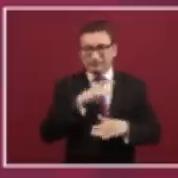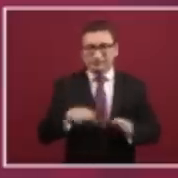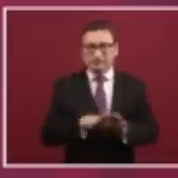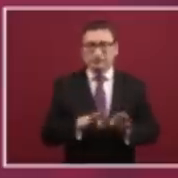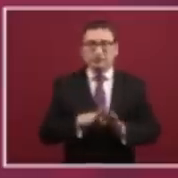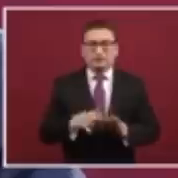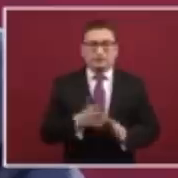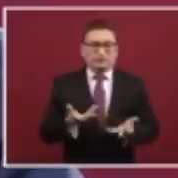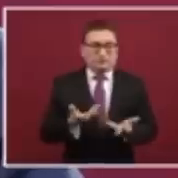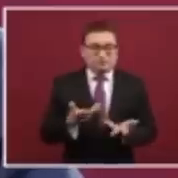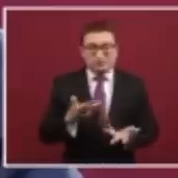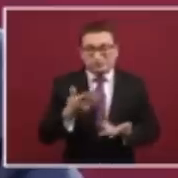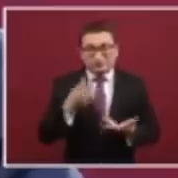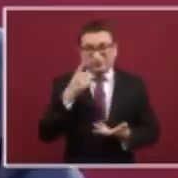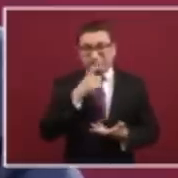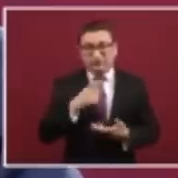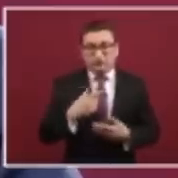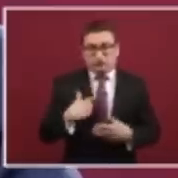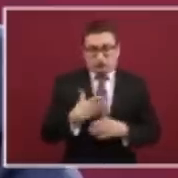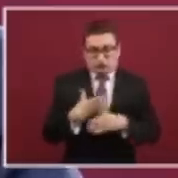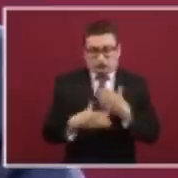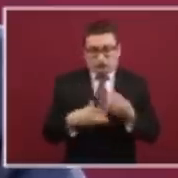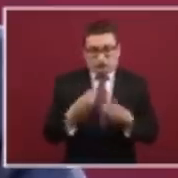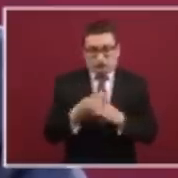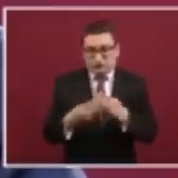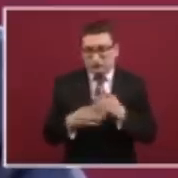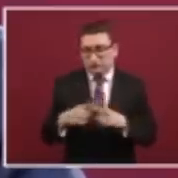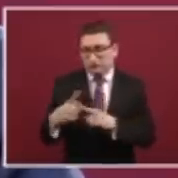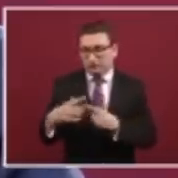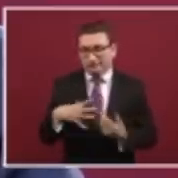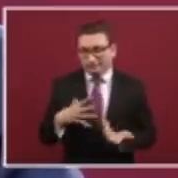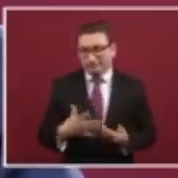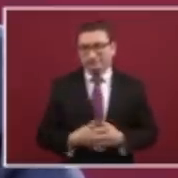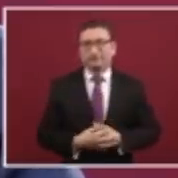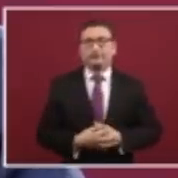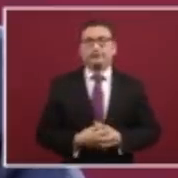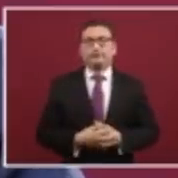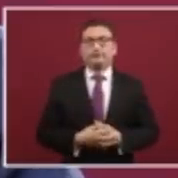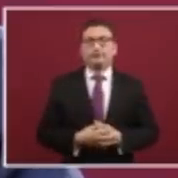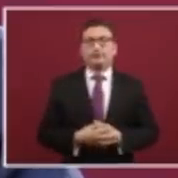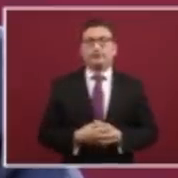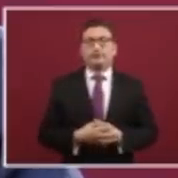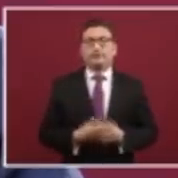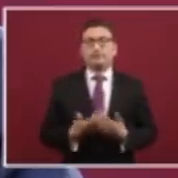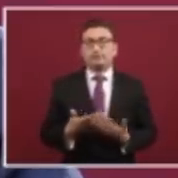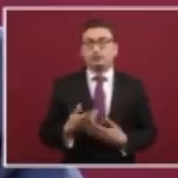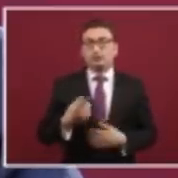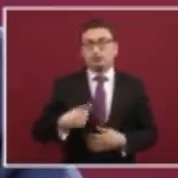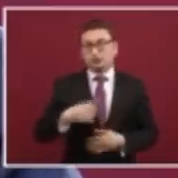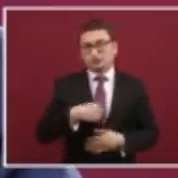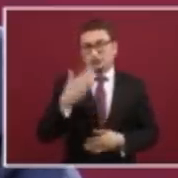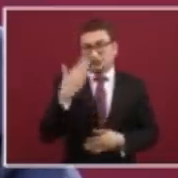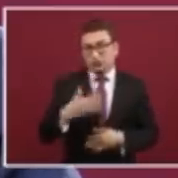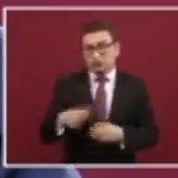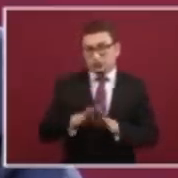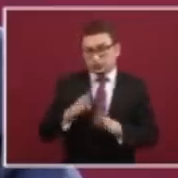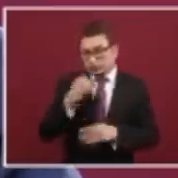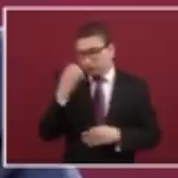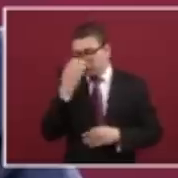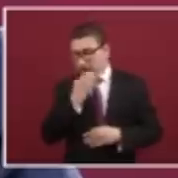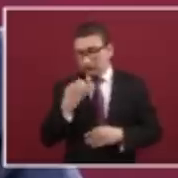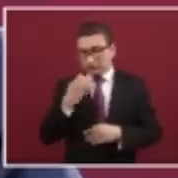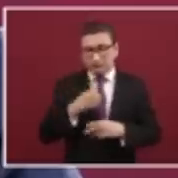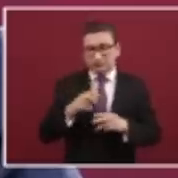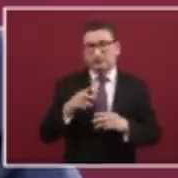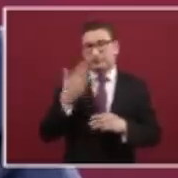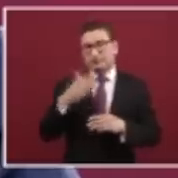enfrentar nada más con lo que tenemos en este todavía no totalmente diagnosticado sistema de